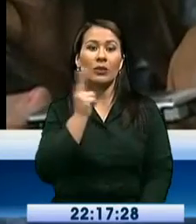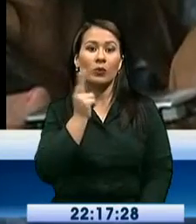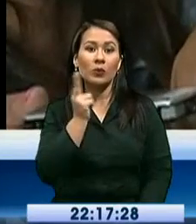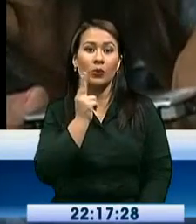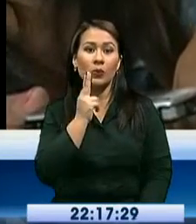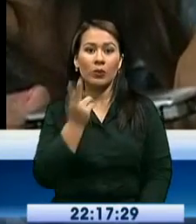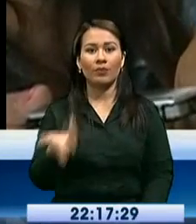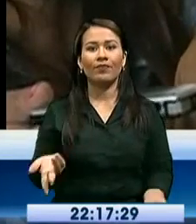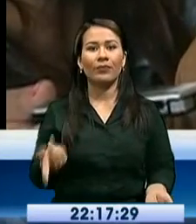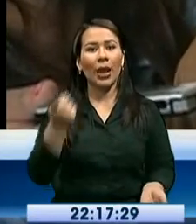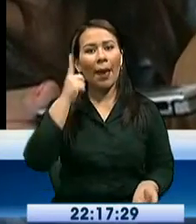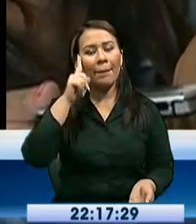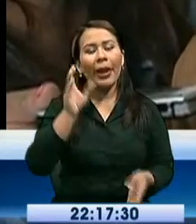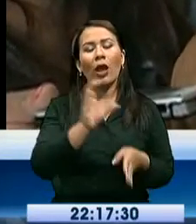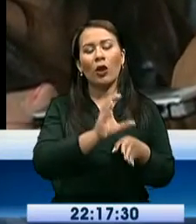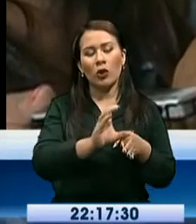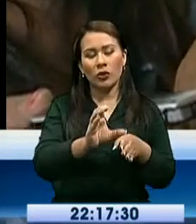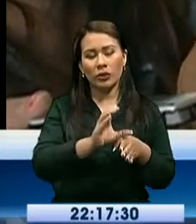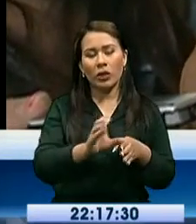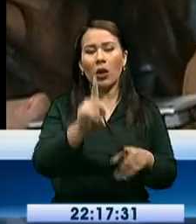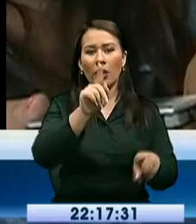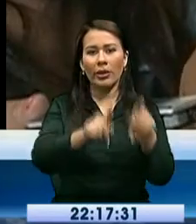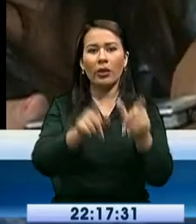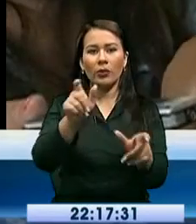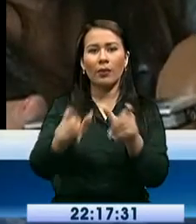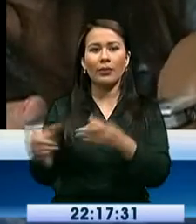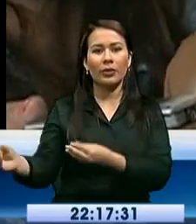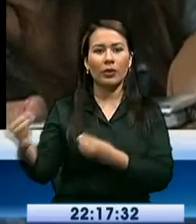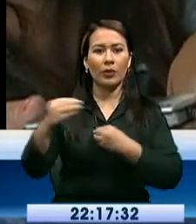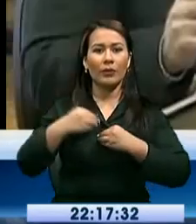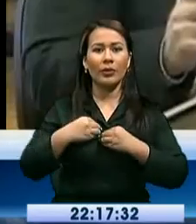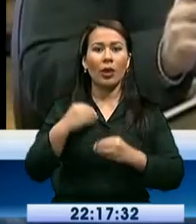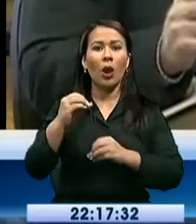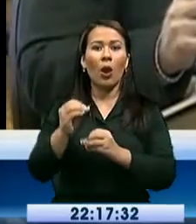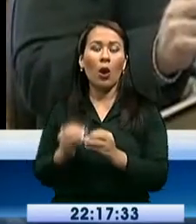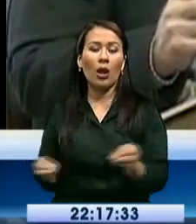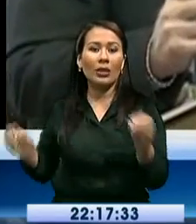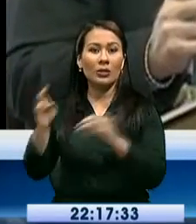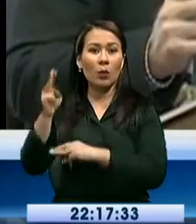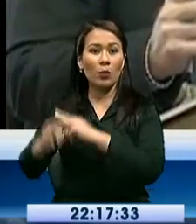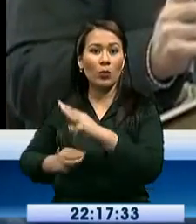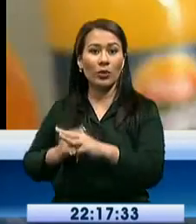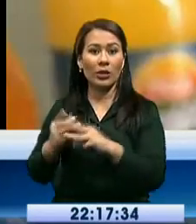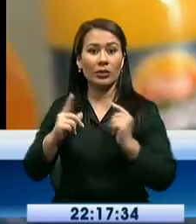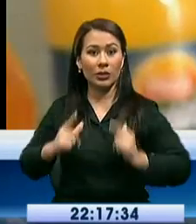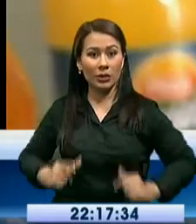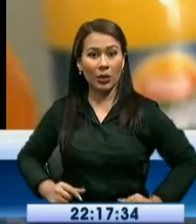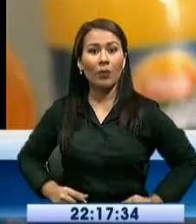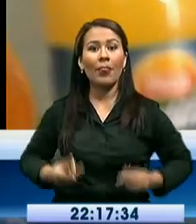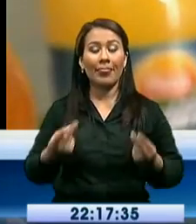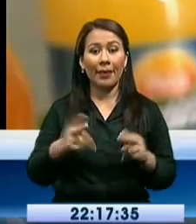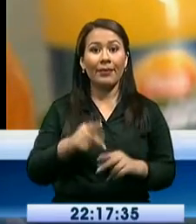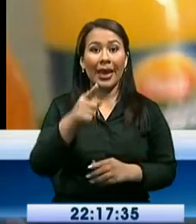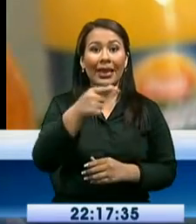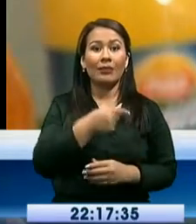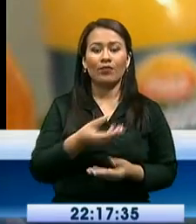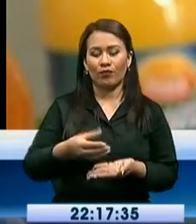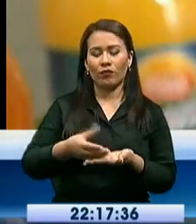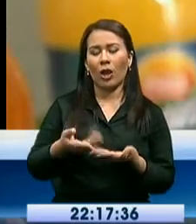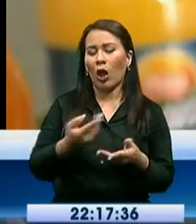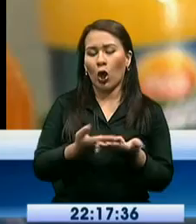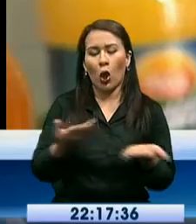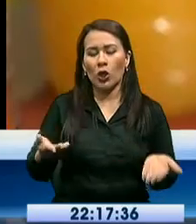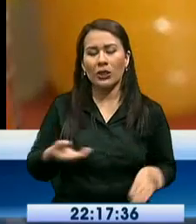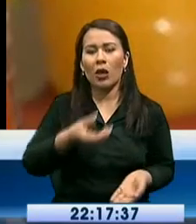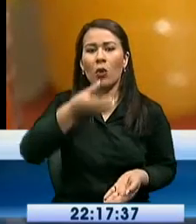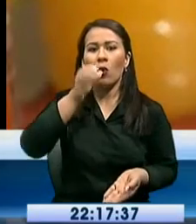Eso en atención a las recomendaciones mínimas que establece la Organización Mundial de Salud. Se grava con impuestos a las bebidas azucaradas, a más de las